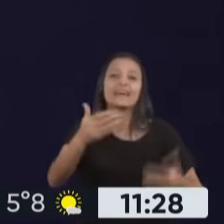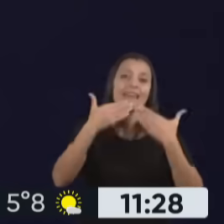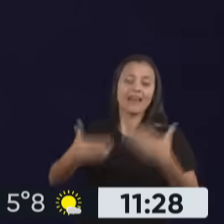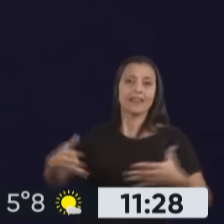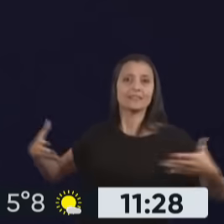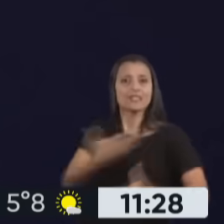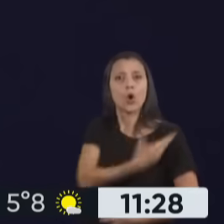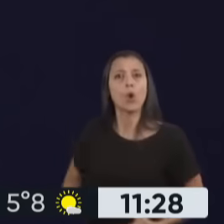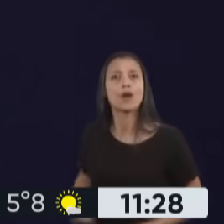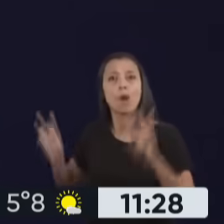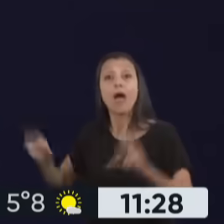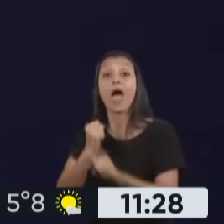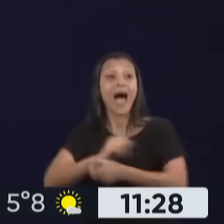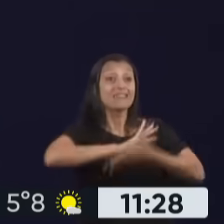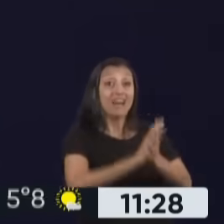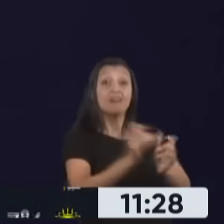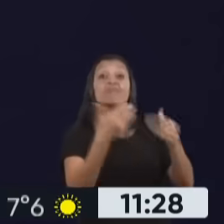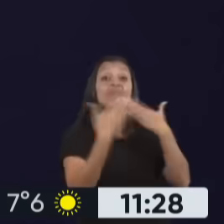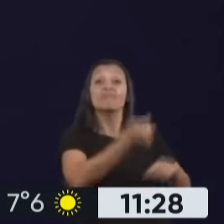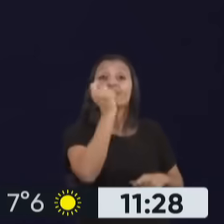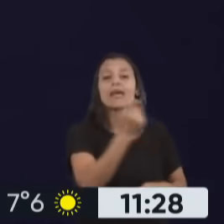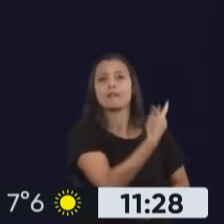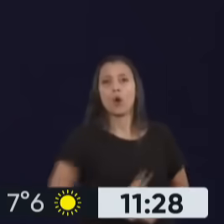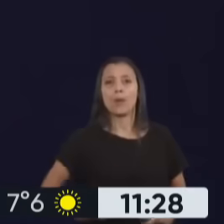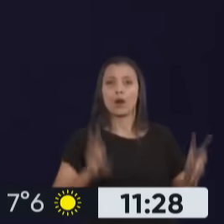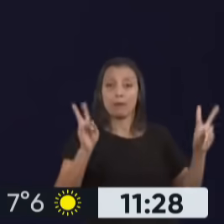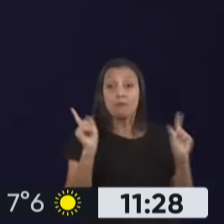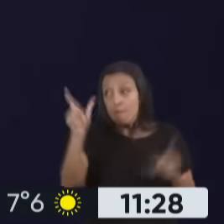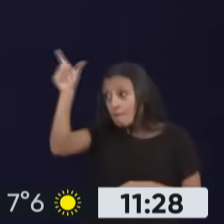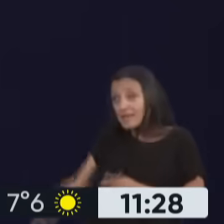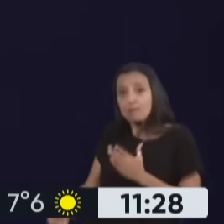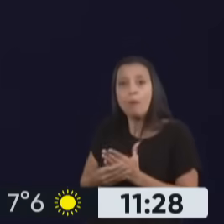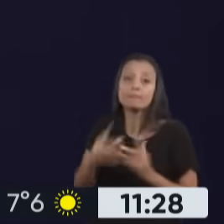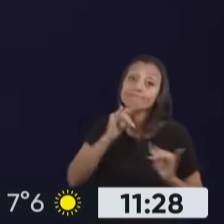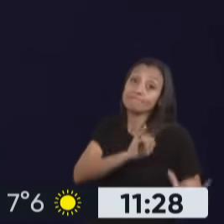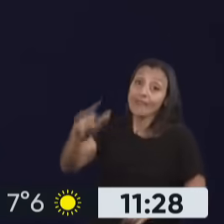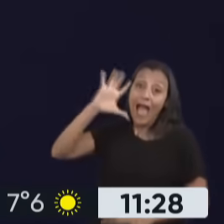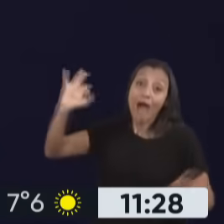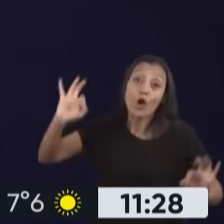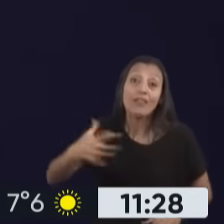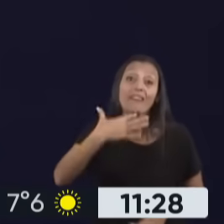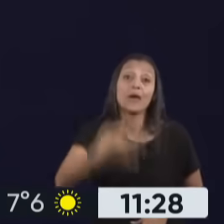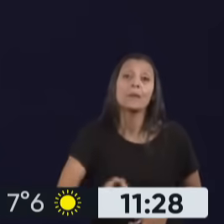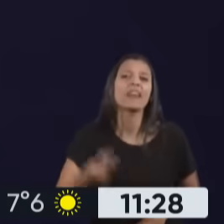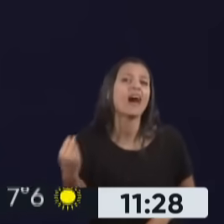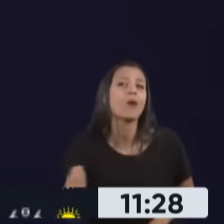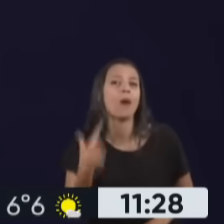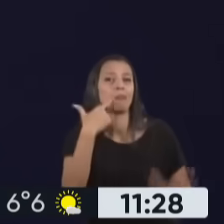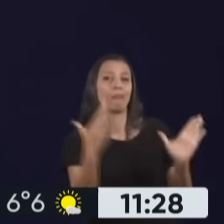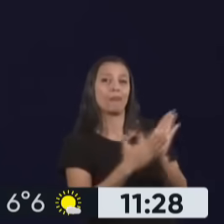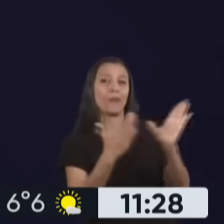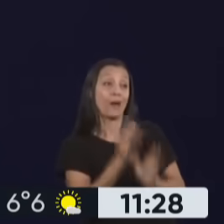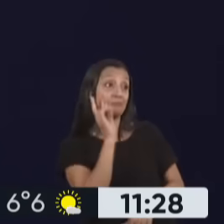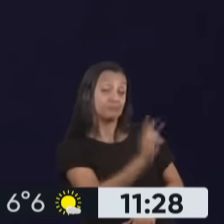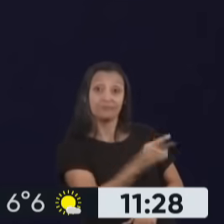a terminar otro gobierno peronista. A este ex ministro y ex candidato se le recuerda que la única verdad es la realidad y